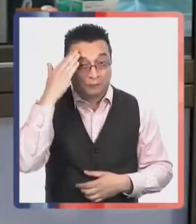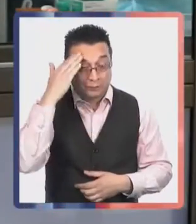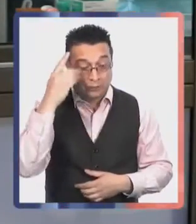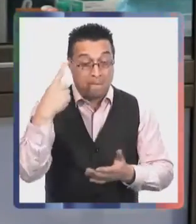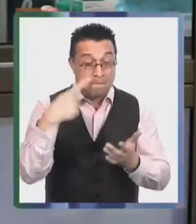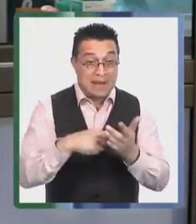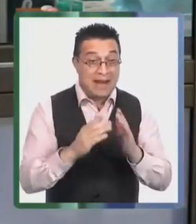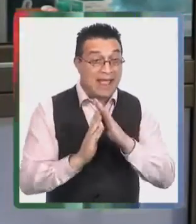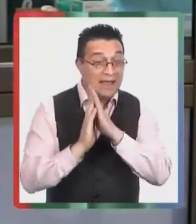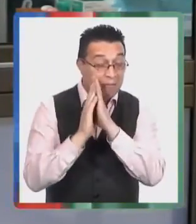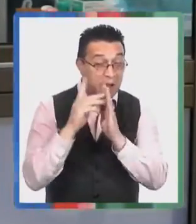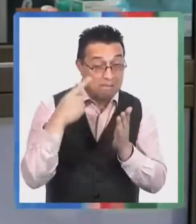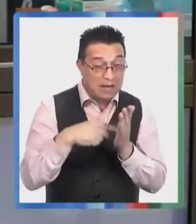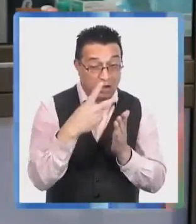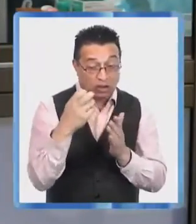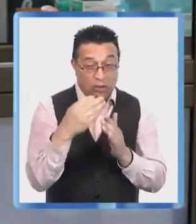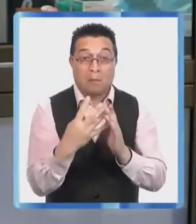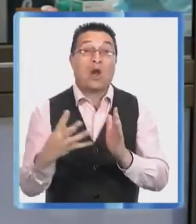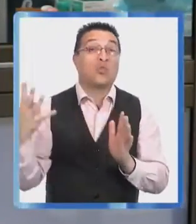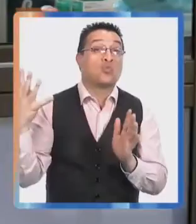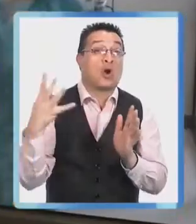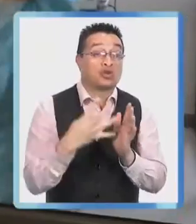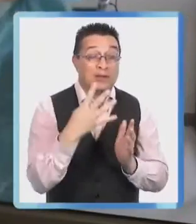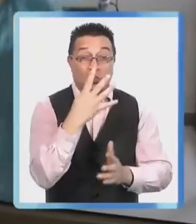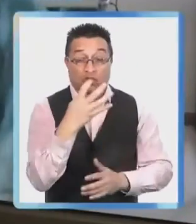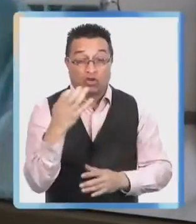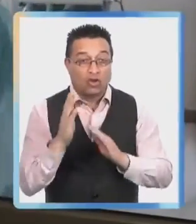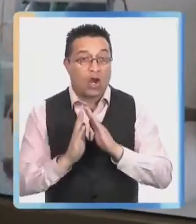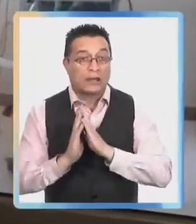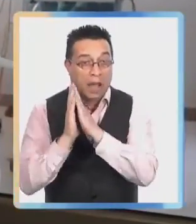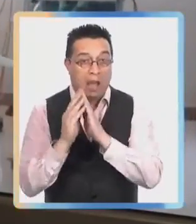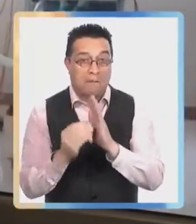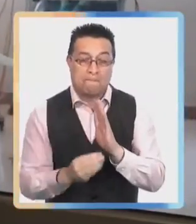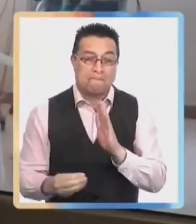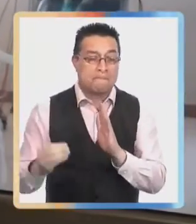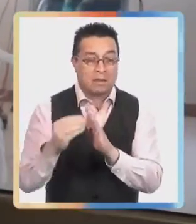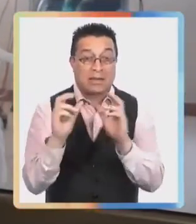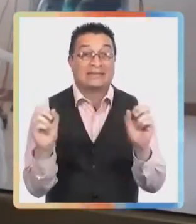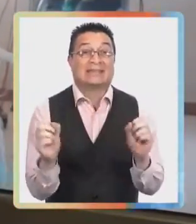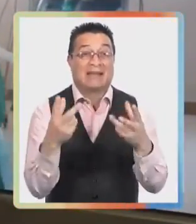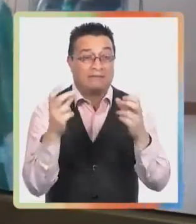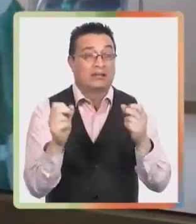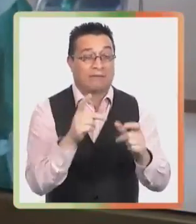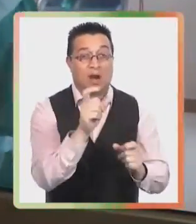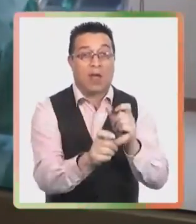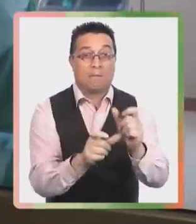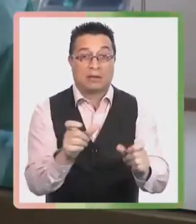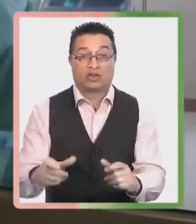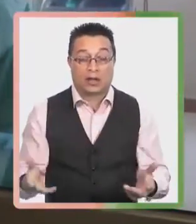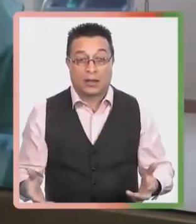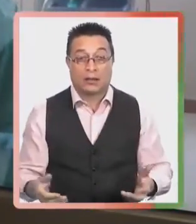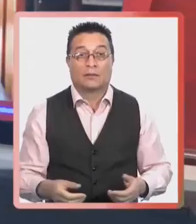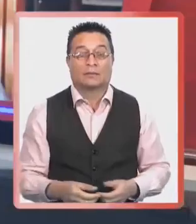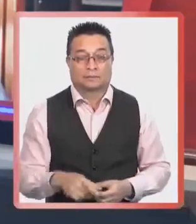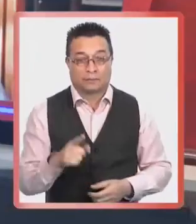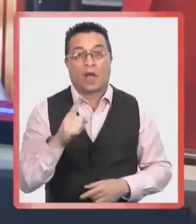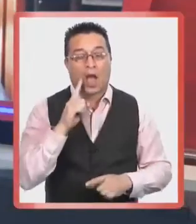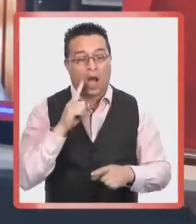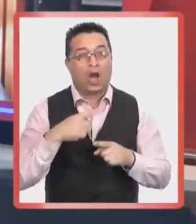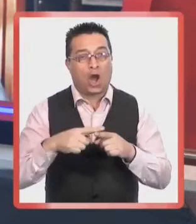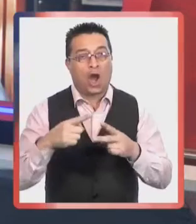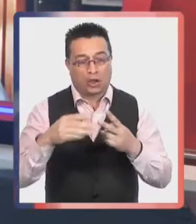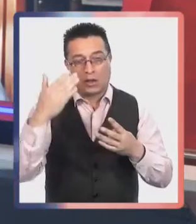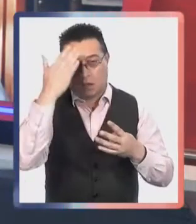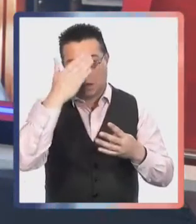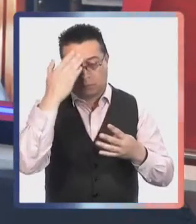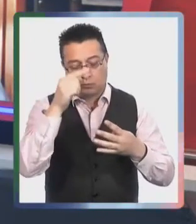tuvimos que aumentar de 1.000 camas o 1.200 camas a 4.400 camas para poder salvar a la gente. Hay otras